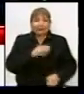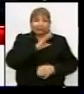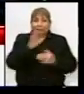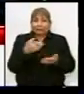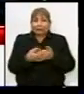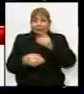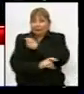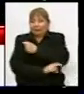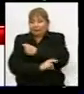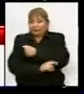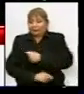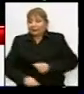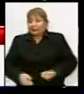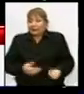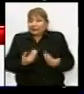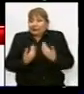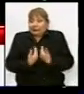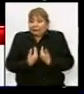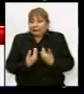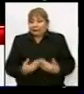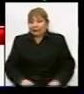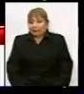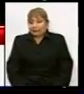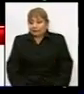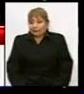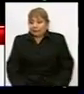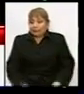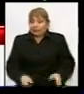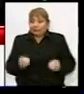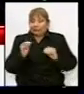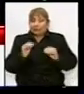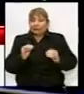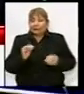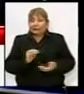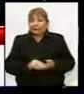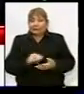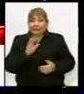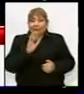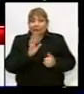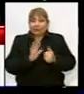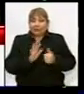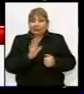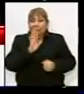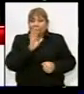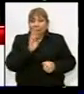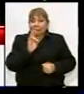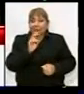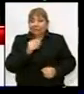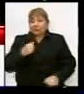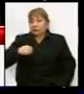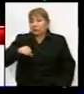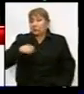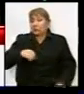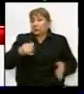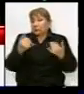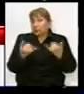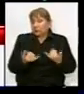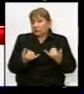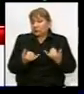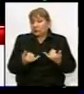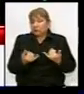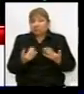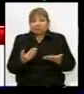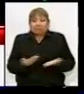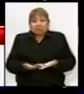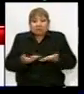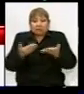y creo que tenemos a nivel de alcaldes provinciales unos seis o siete alcaldesas obviamente nos